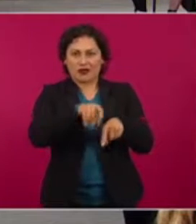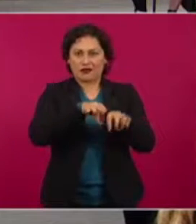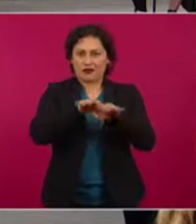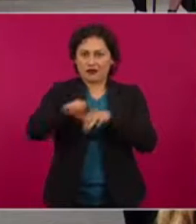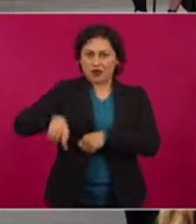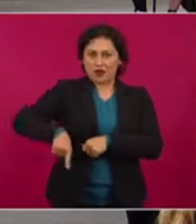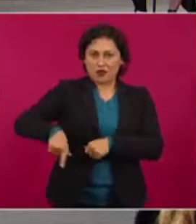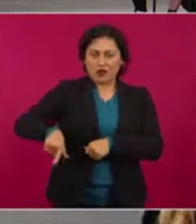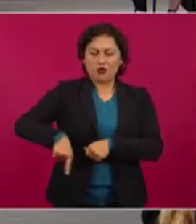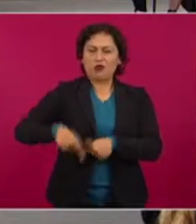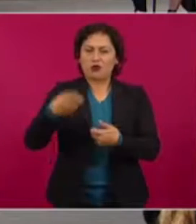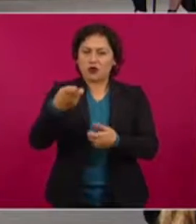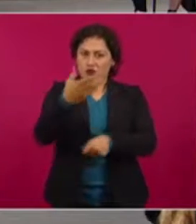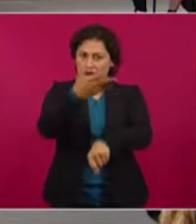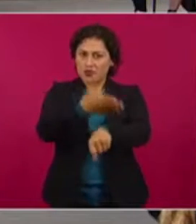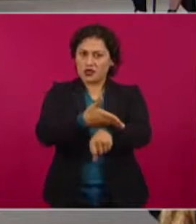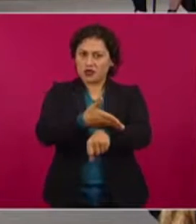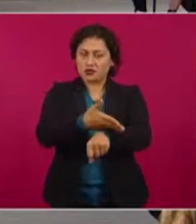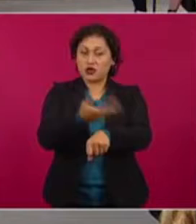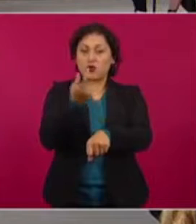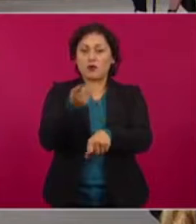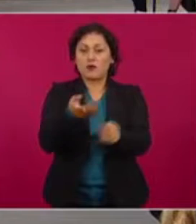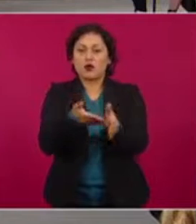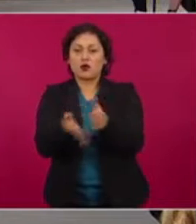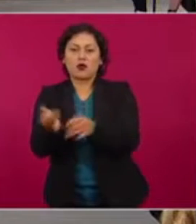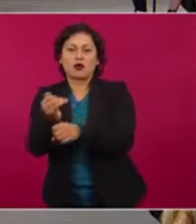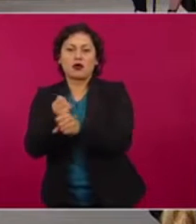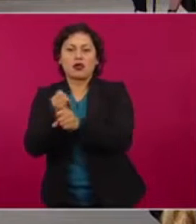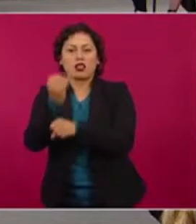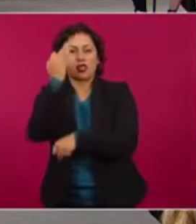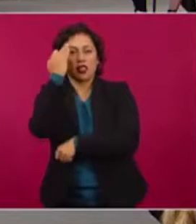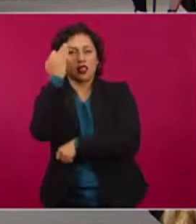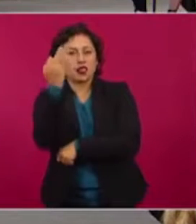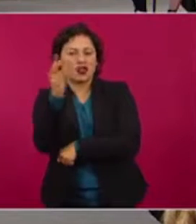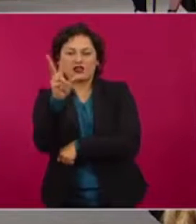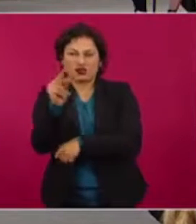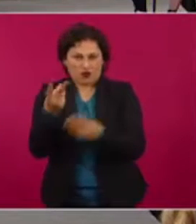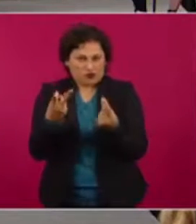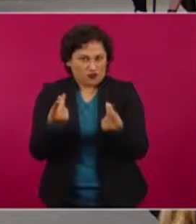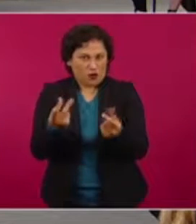que se haga de una manera ágil, rápida, y ahora sí que,